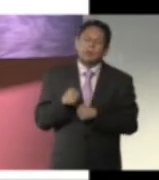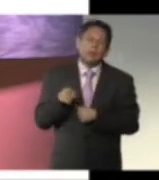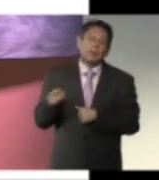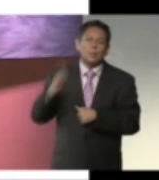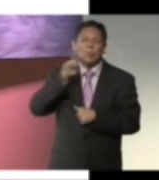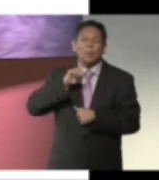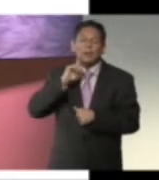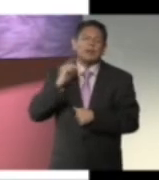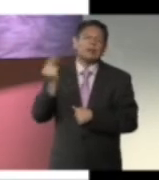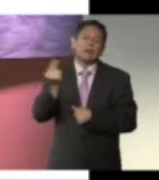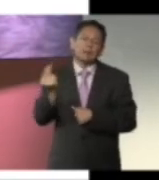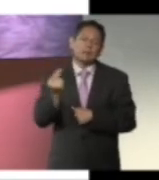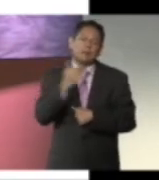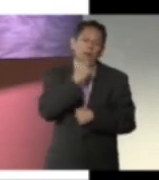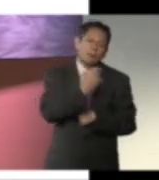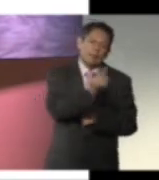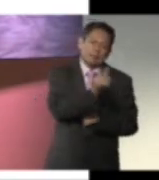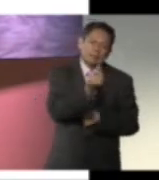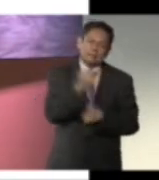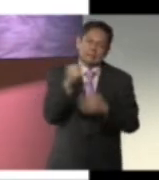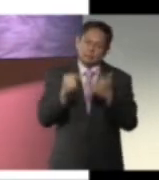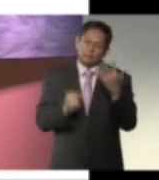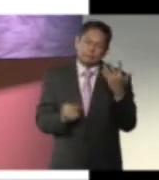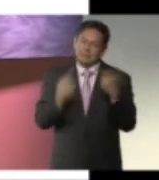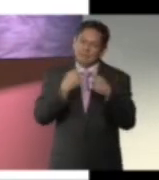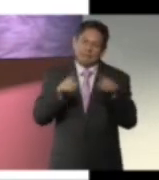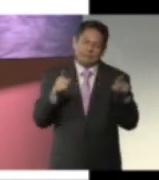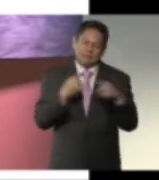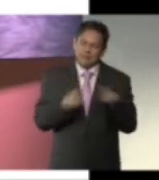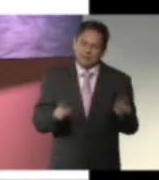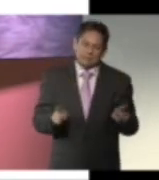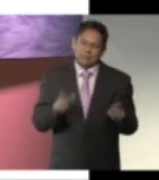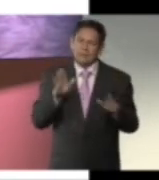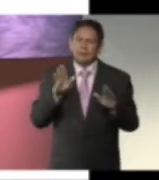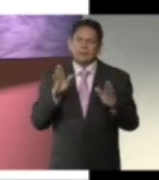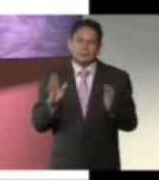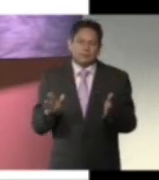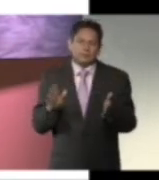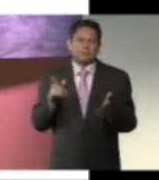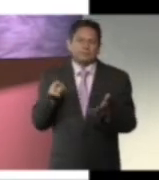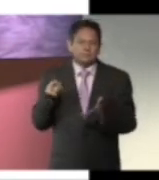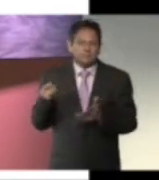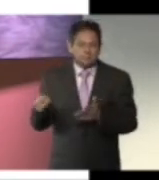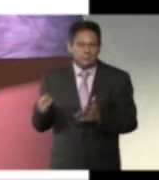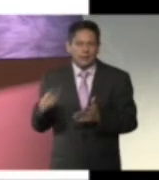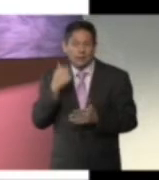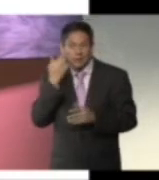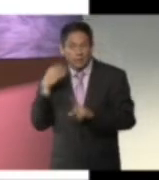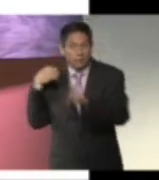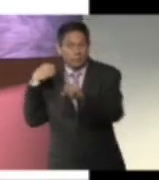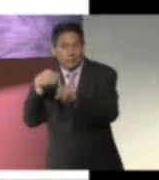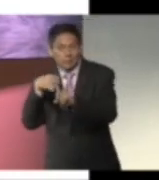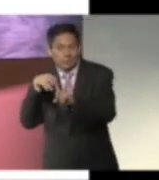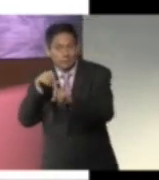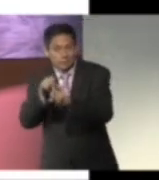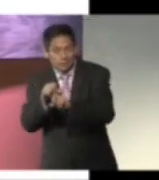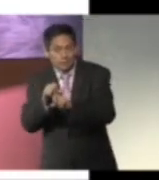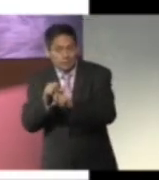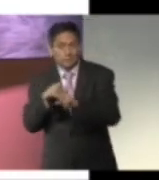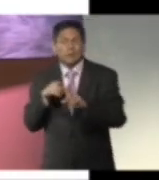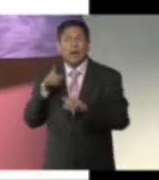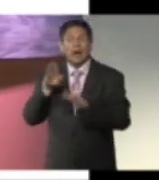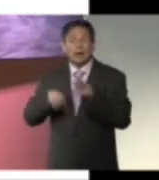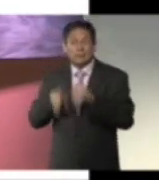abordaje es diferente, el diagnóstico es diferente, el abordaje es diferente, porque las necesidades estratégicas tienen que ver con las decisiones